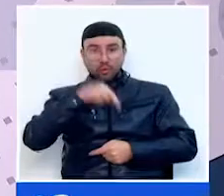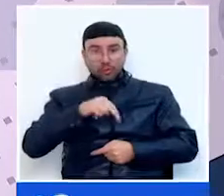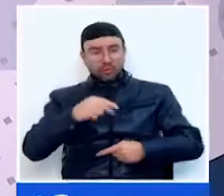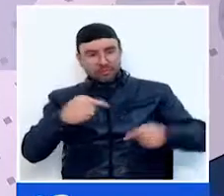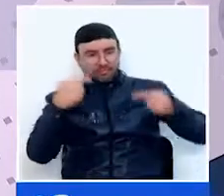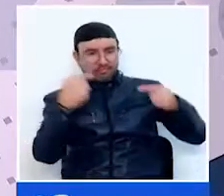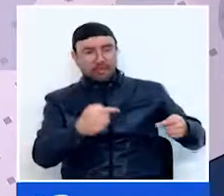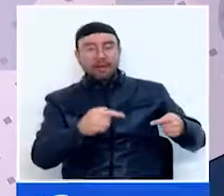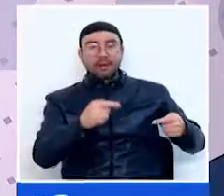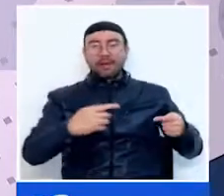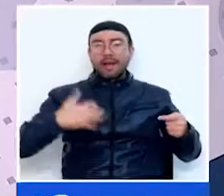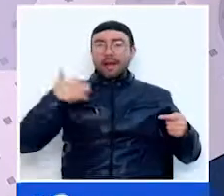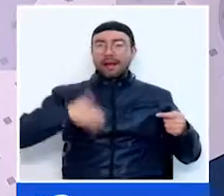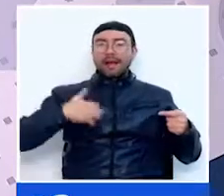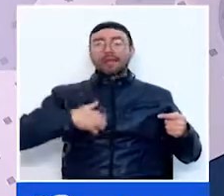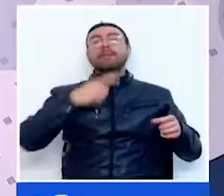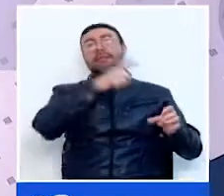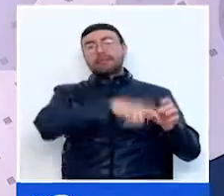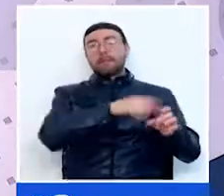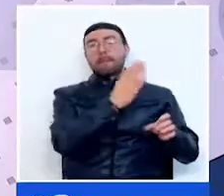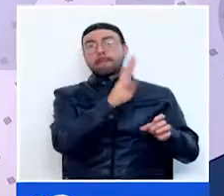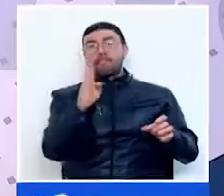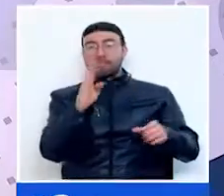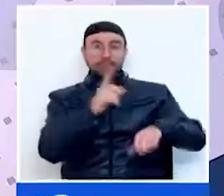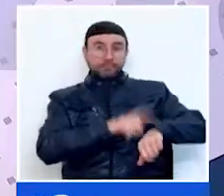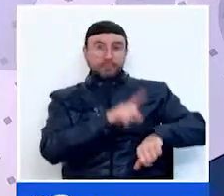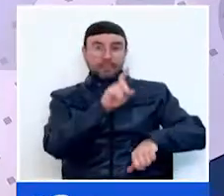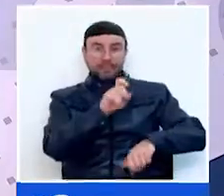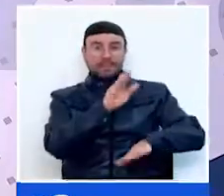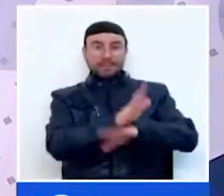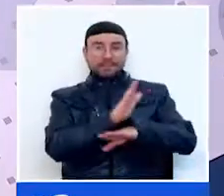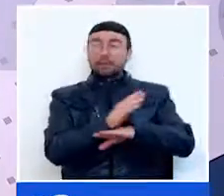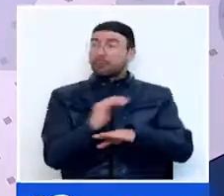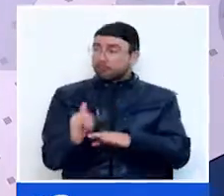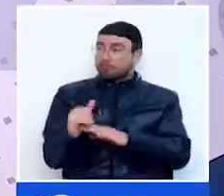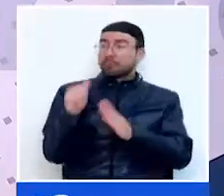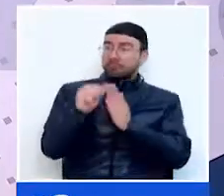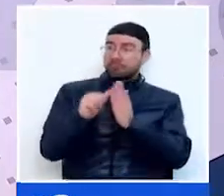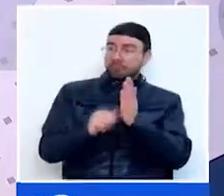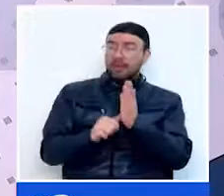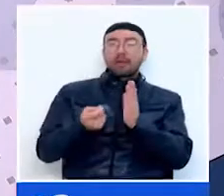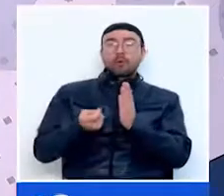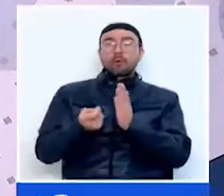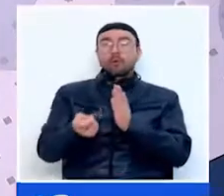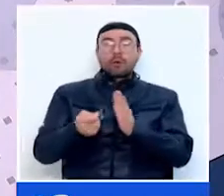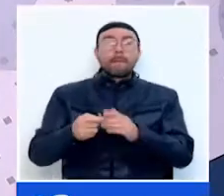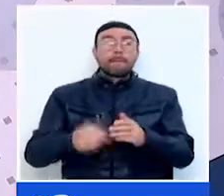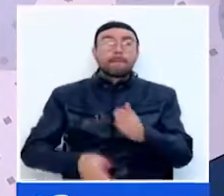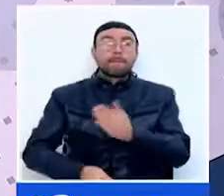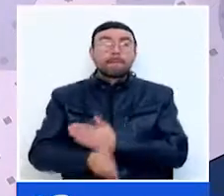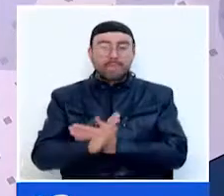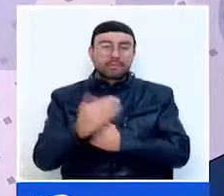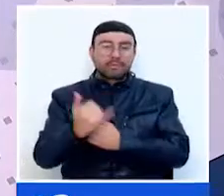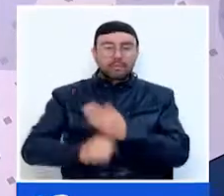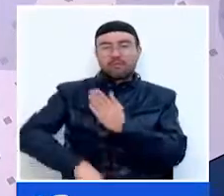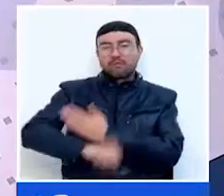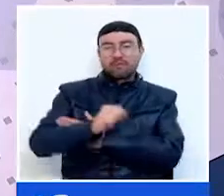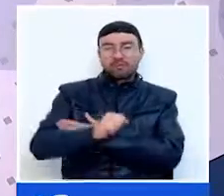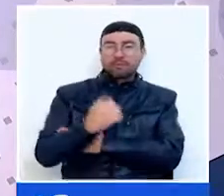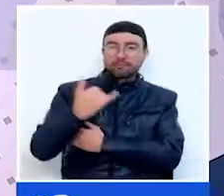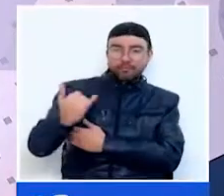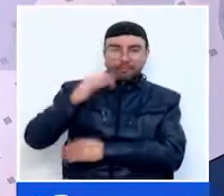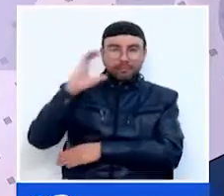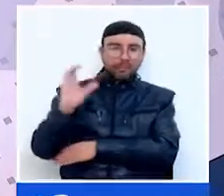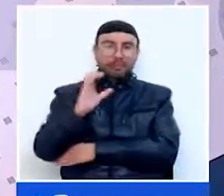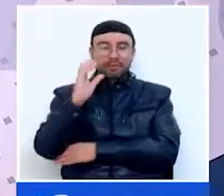la selección de Argentina en Barranquilla, partido a las 6 de la tarde. Esa fue la programación para los dos próximos compromisos del equipo que dirige Reinaldo Rueda y que por